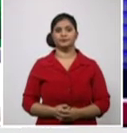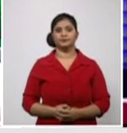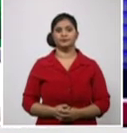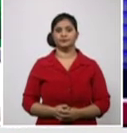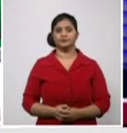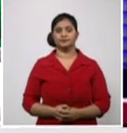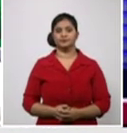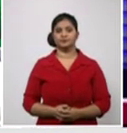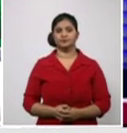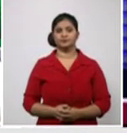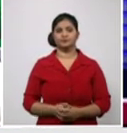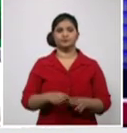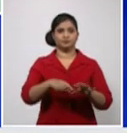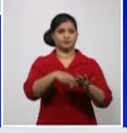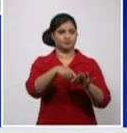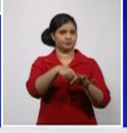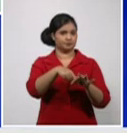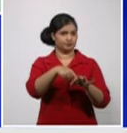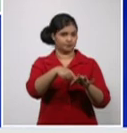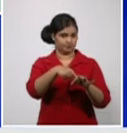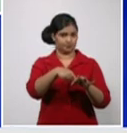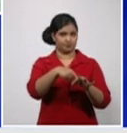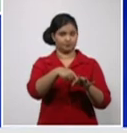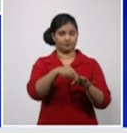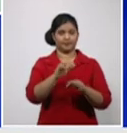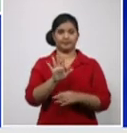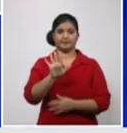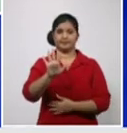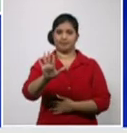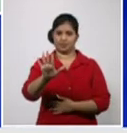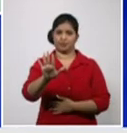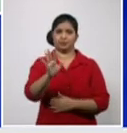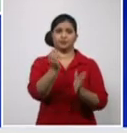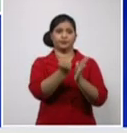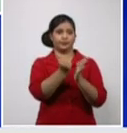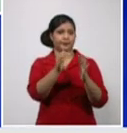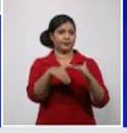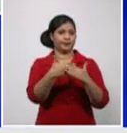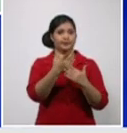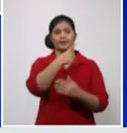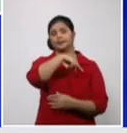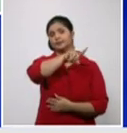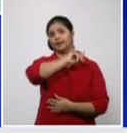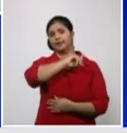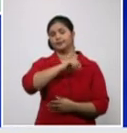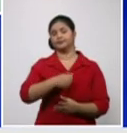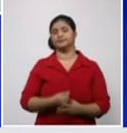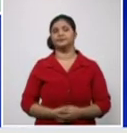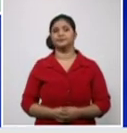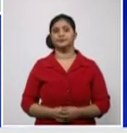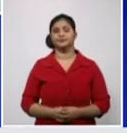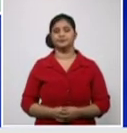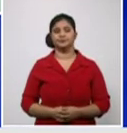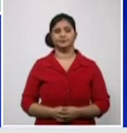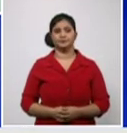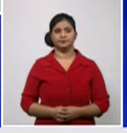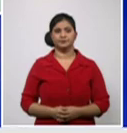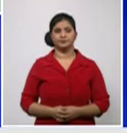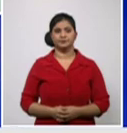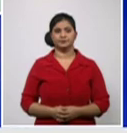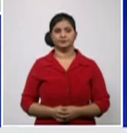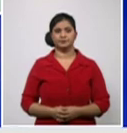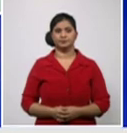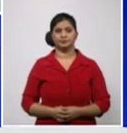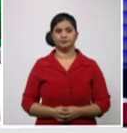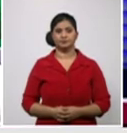municipio especial Isla de la Juventud confirma en el día de ayer 5 pacientes autóctonos. Este es el